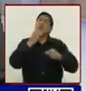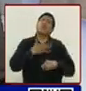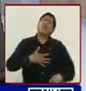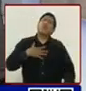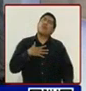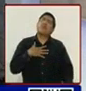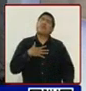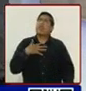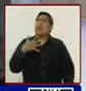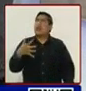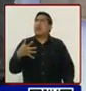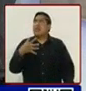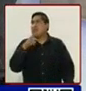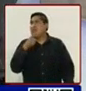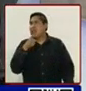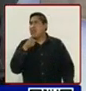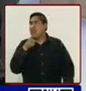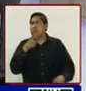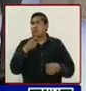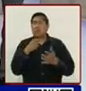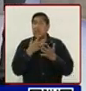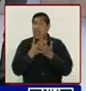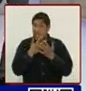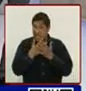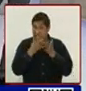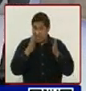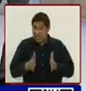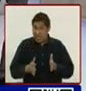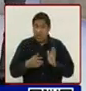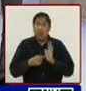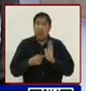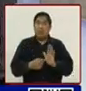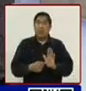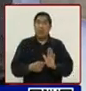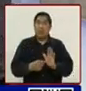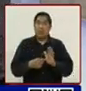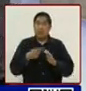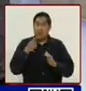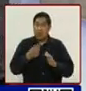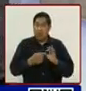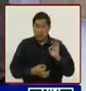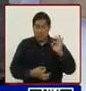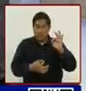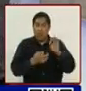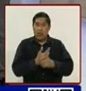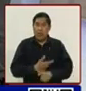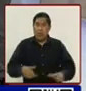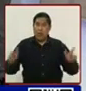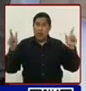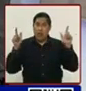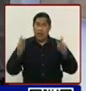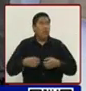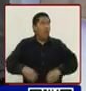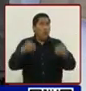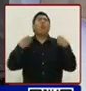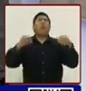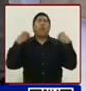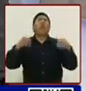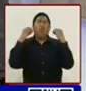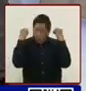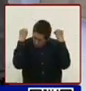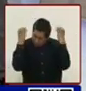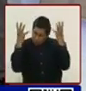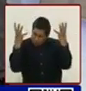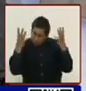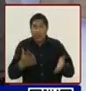que para los privados de libertad han sacado lo siguiente, el mandamiento de libertad. Dice que se ha vendido como pan